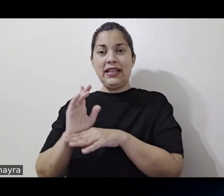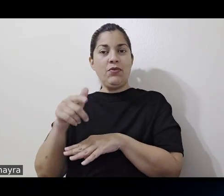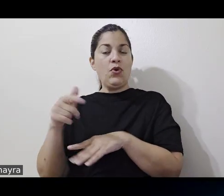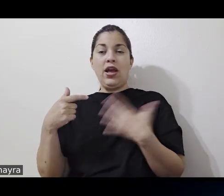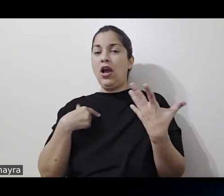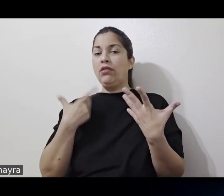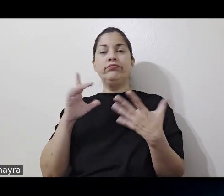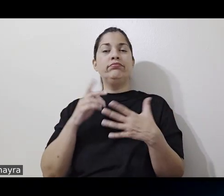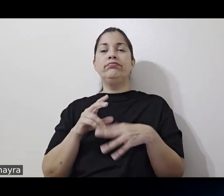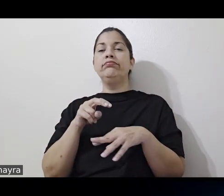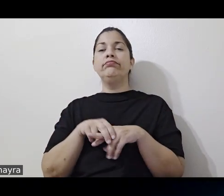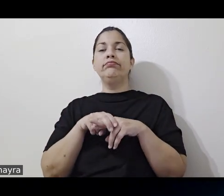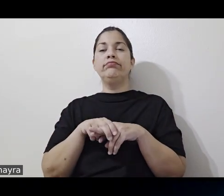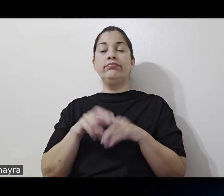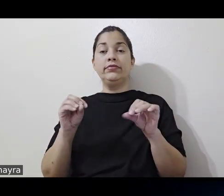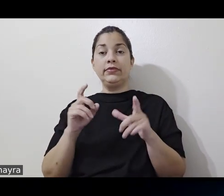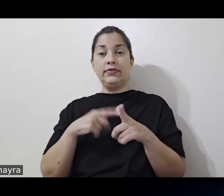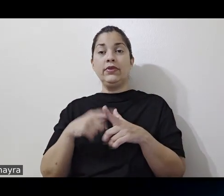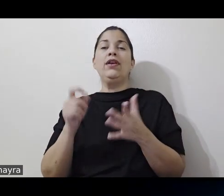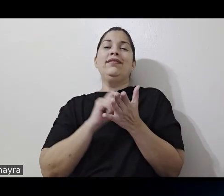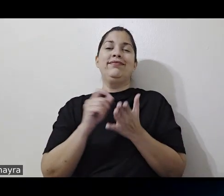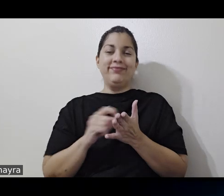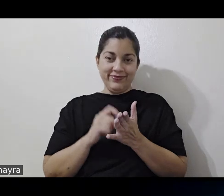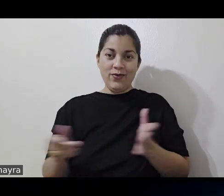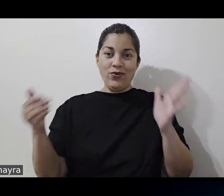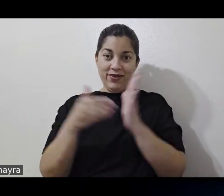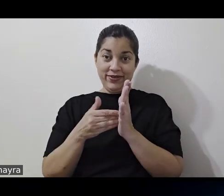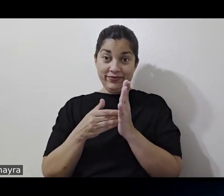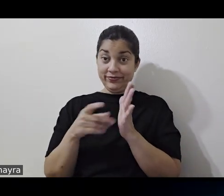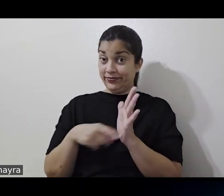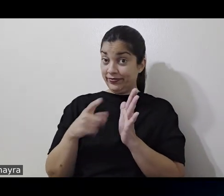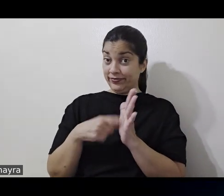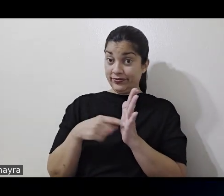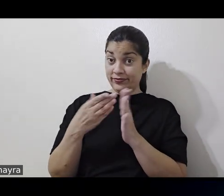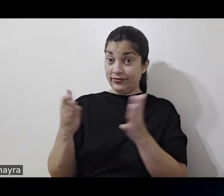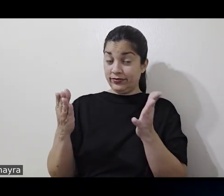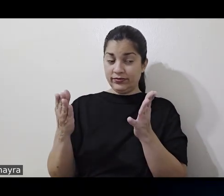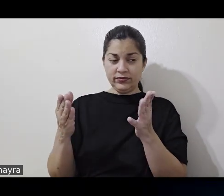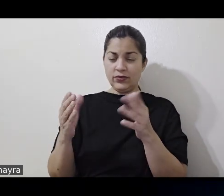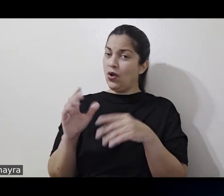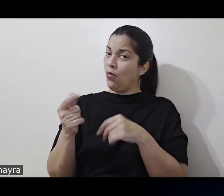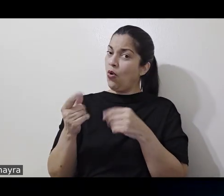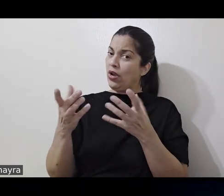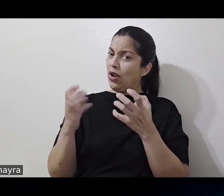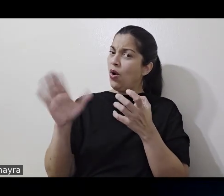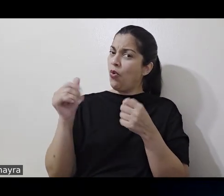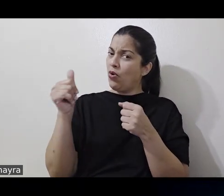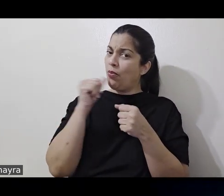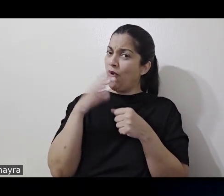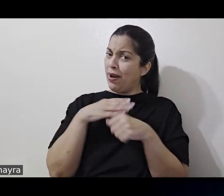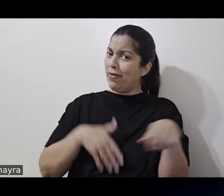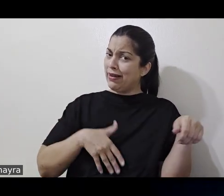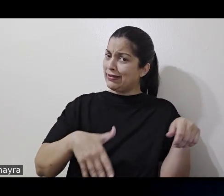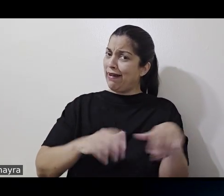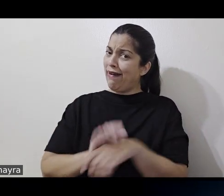pide ocio y vuelvo a escribir otra vez. Porque a veces todas esas... Como los antojos de una mujer embarazada. Sí,